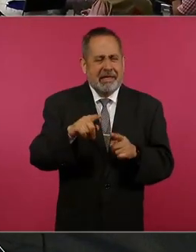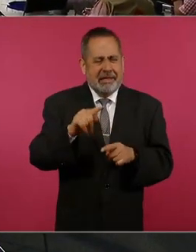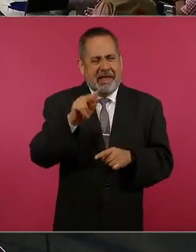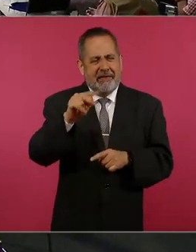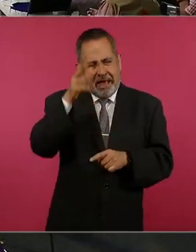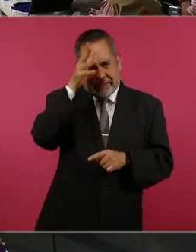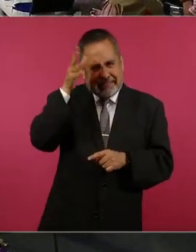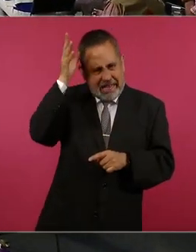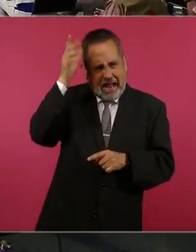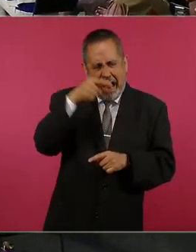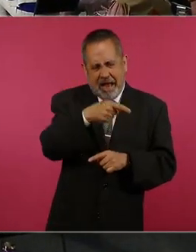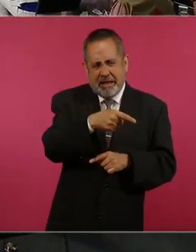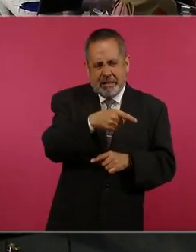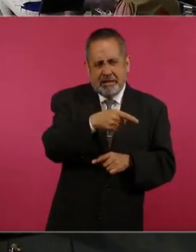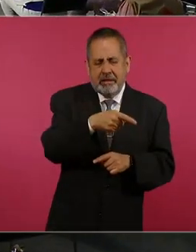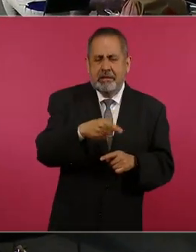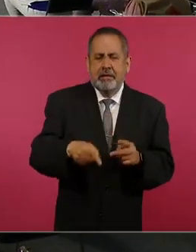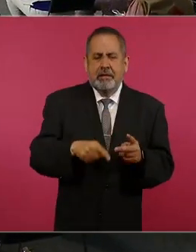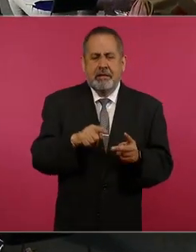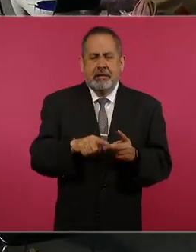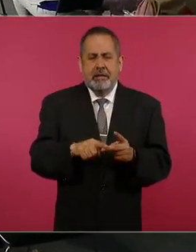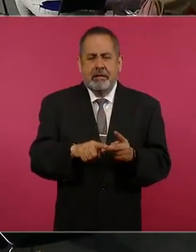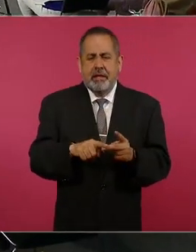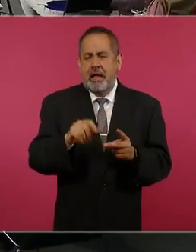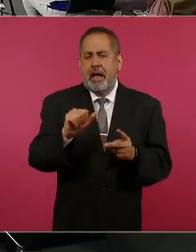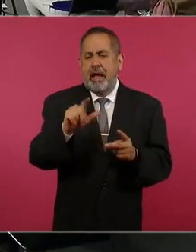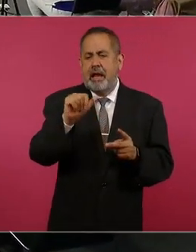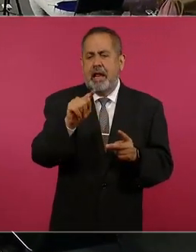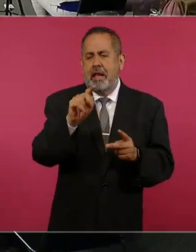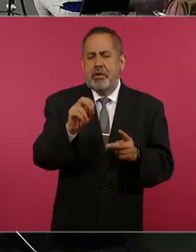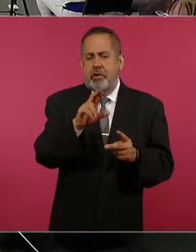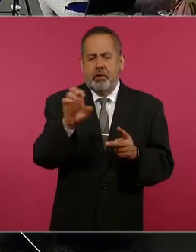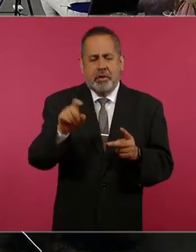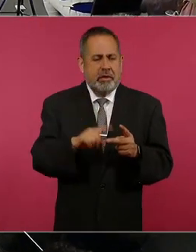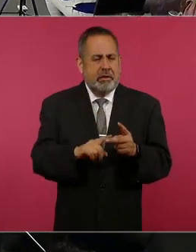a la torre,